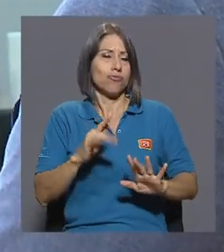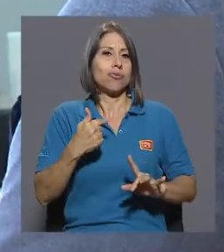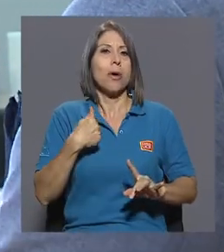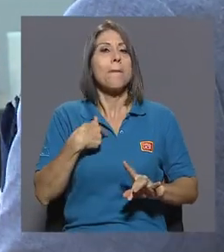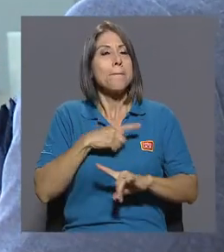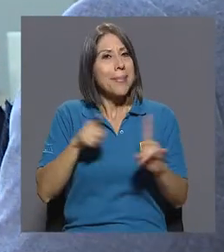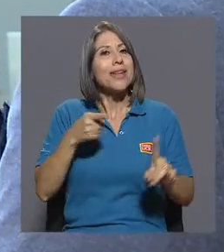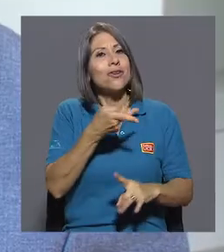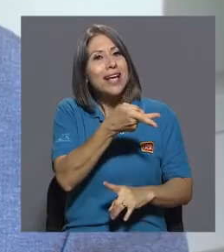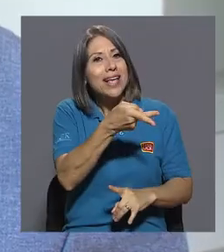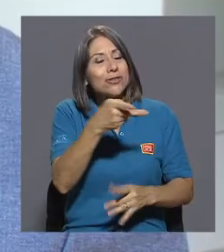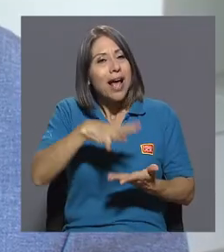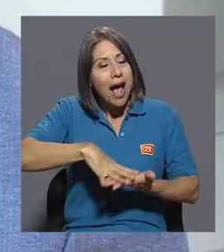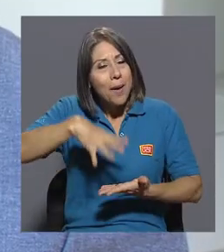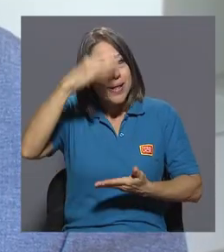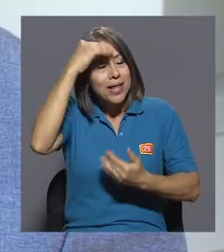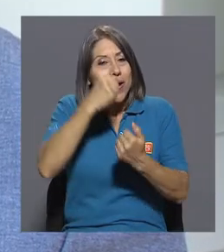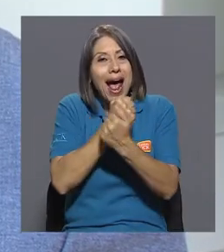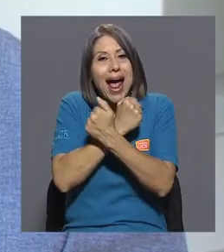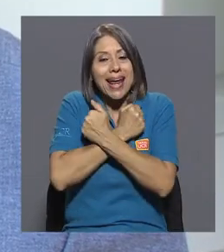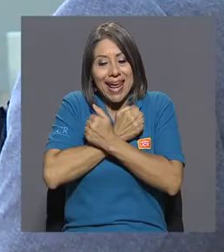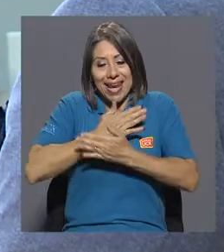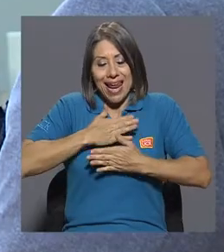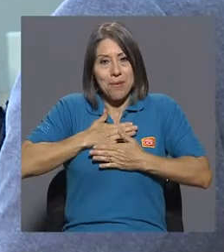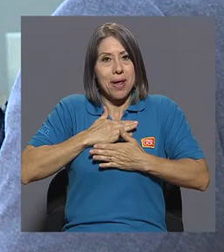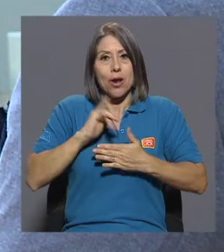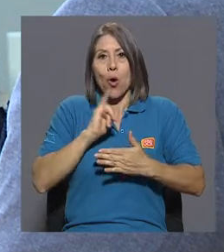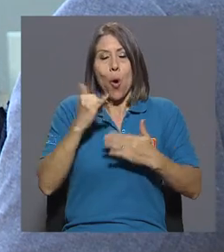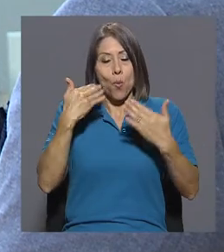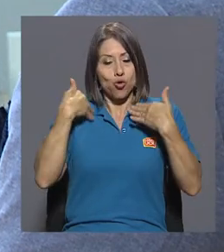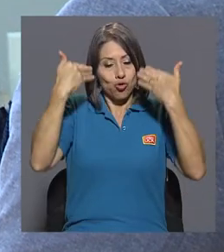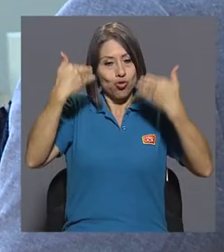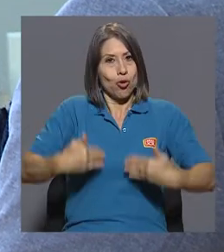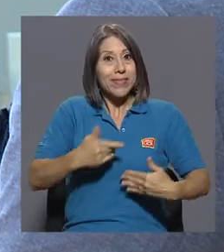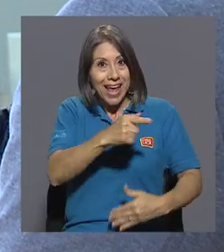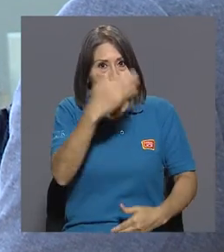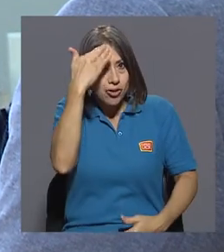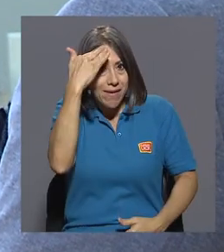a quererme como soy. Ellos saben que lo soy, obviamente, pero